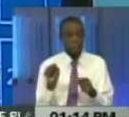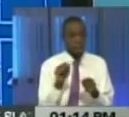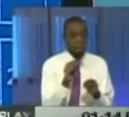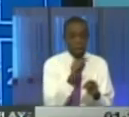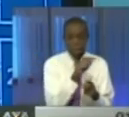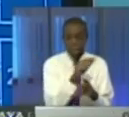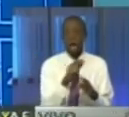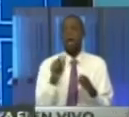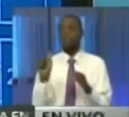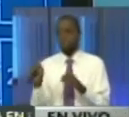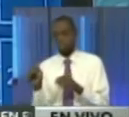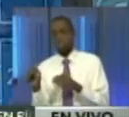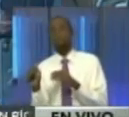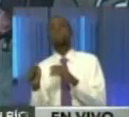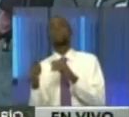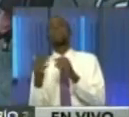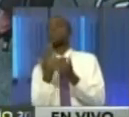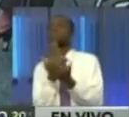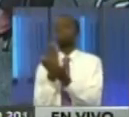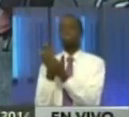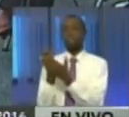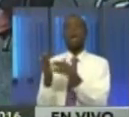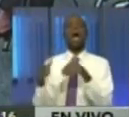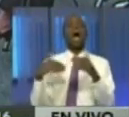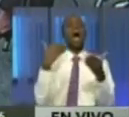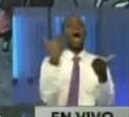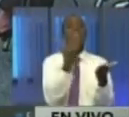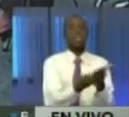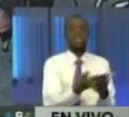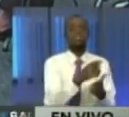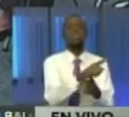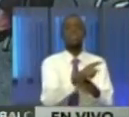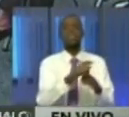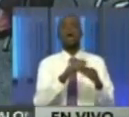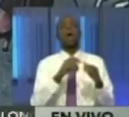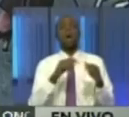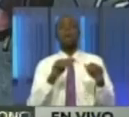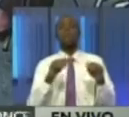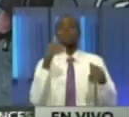referendos revocatorios municipales del año 2007 transcurrieron